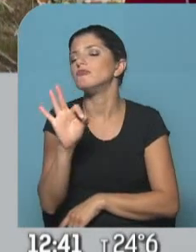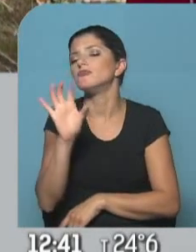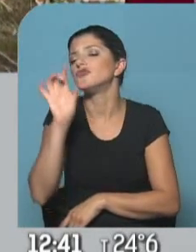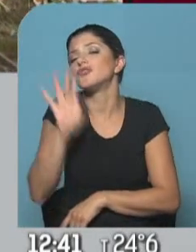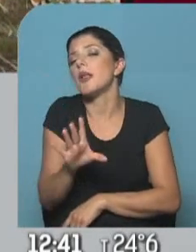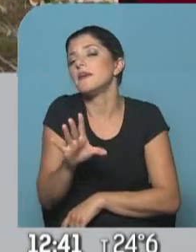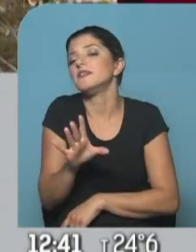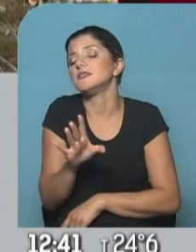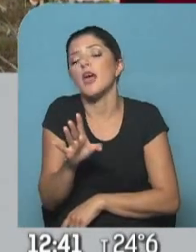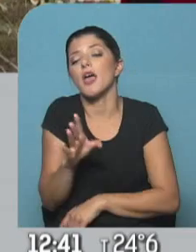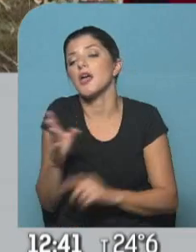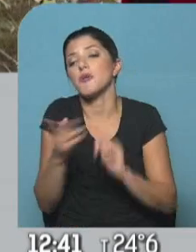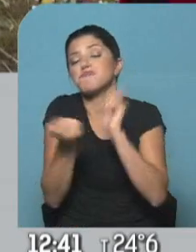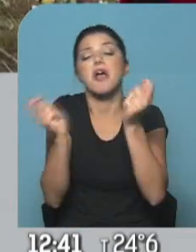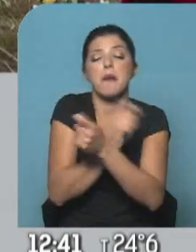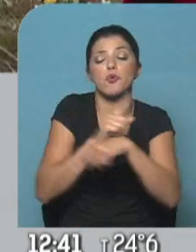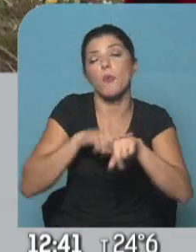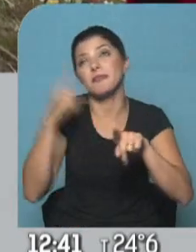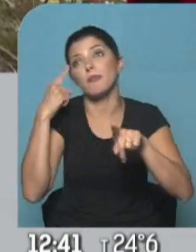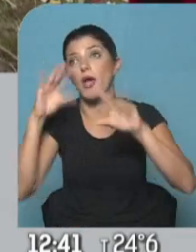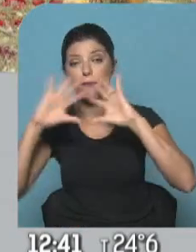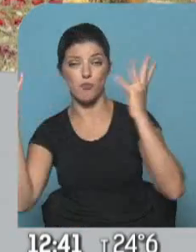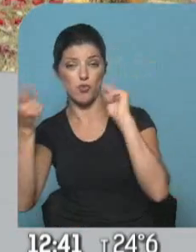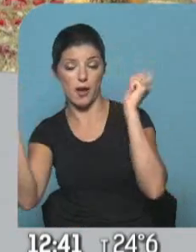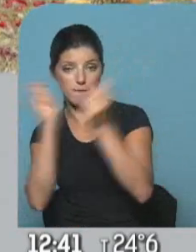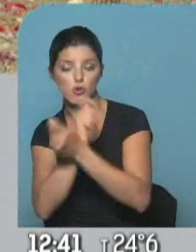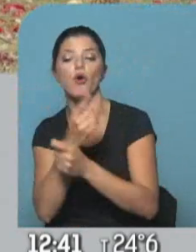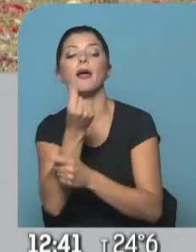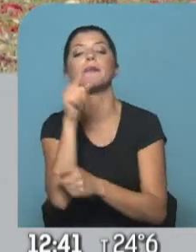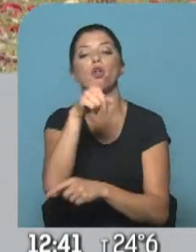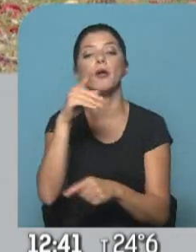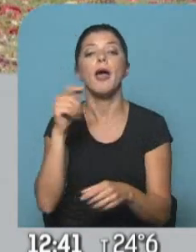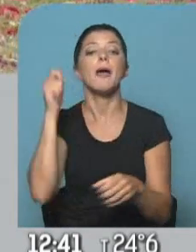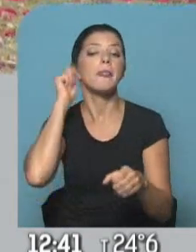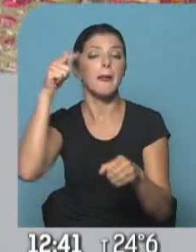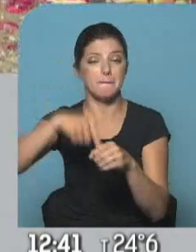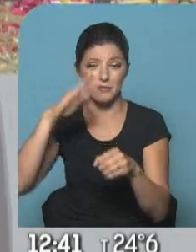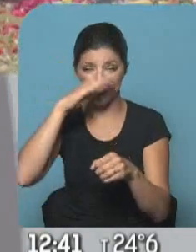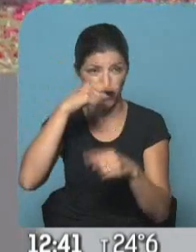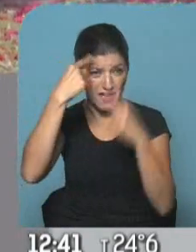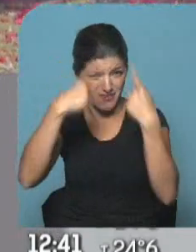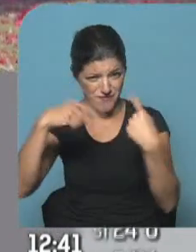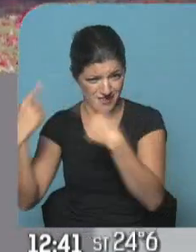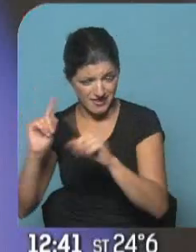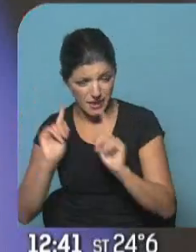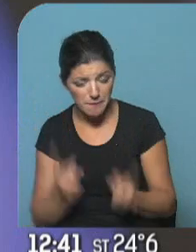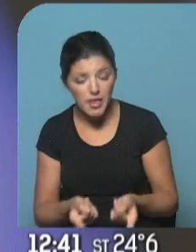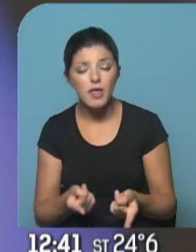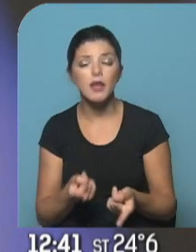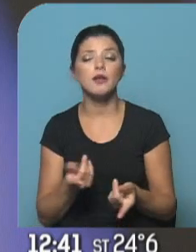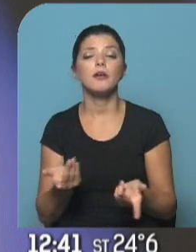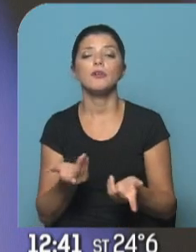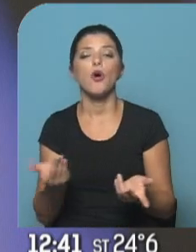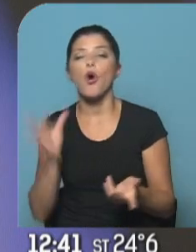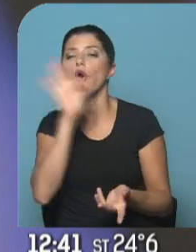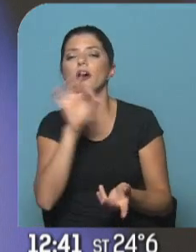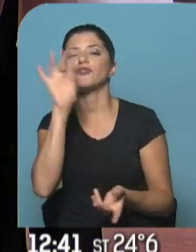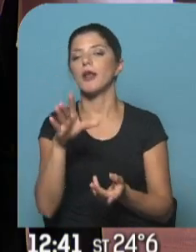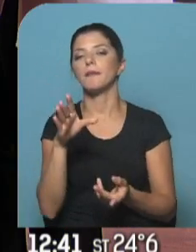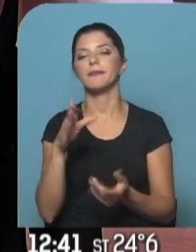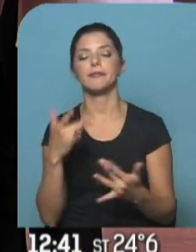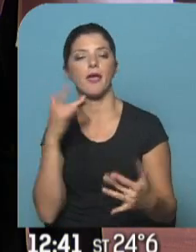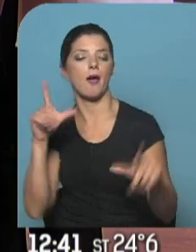de circunstancia en un mundo que es diferente, en donde el precio del petróleo no es por ahí el que tenía Correa y demás? ¿Pero hay realmente, o es simplemente una pugna de egos y